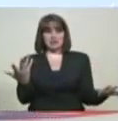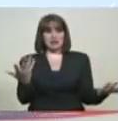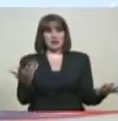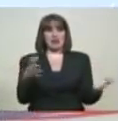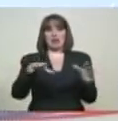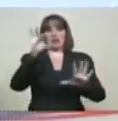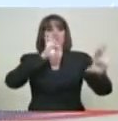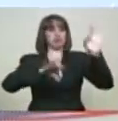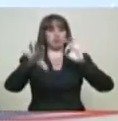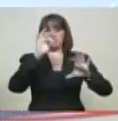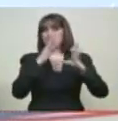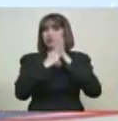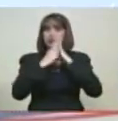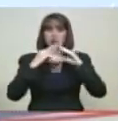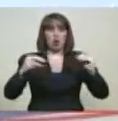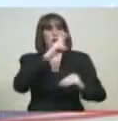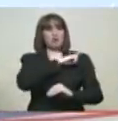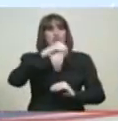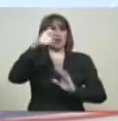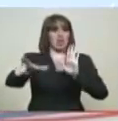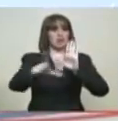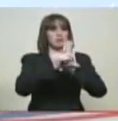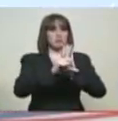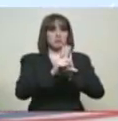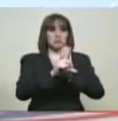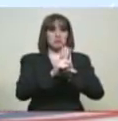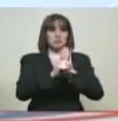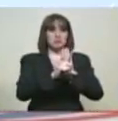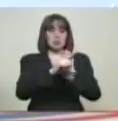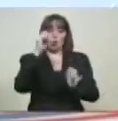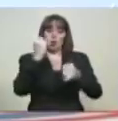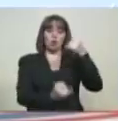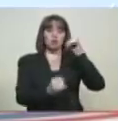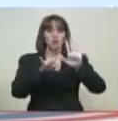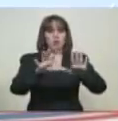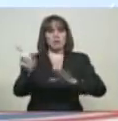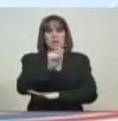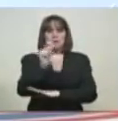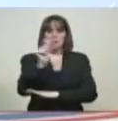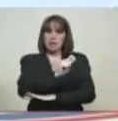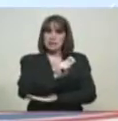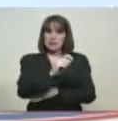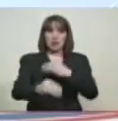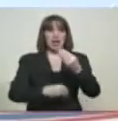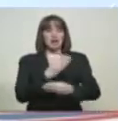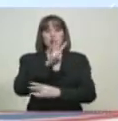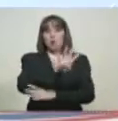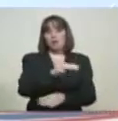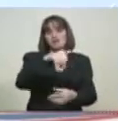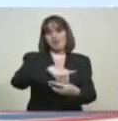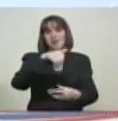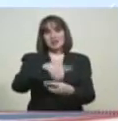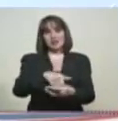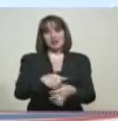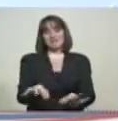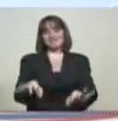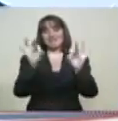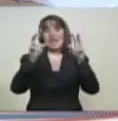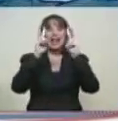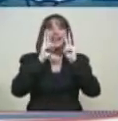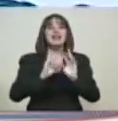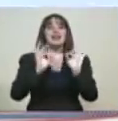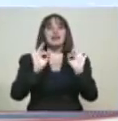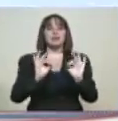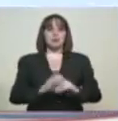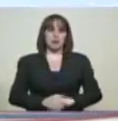impecable, en los últimos 9 meses y medio, Venezuela ha tenido 4 elecciones